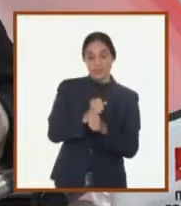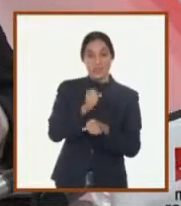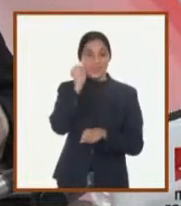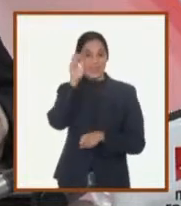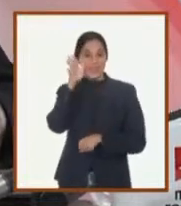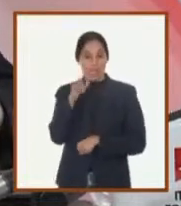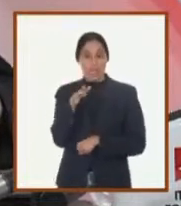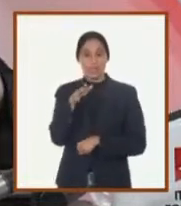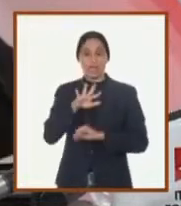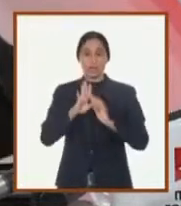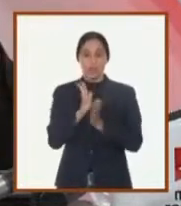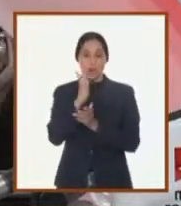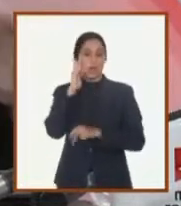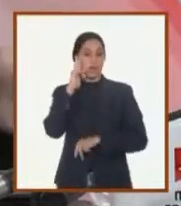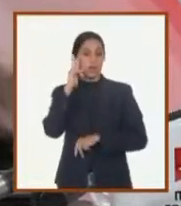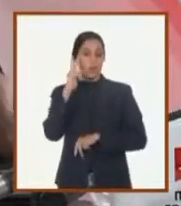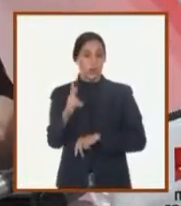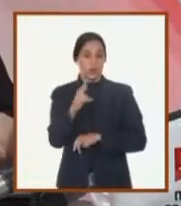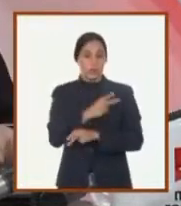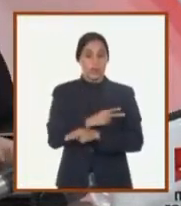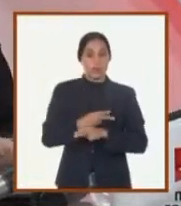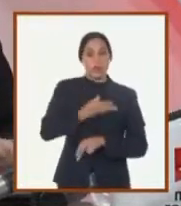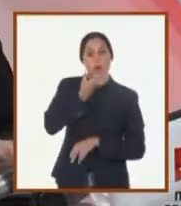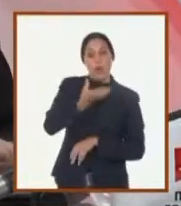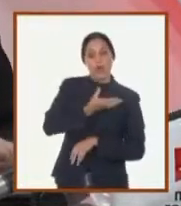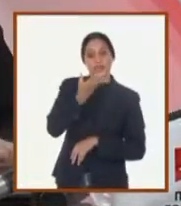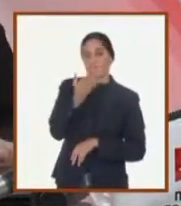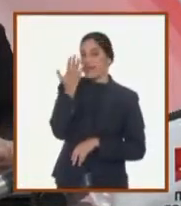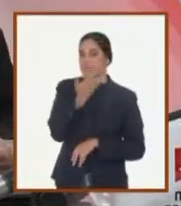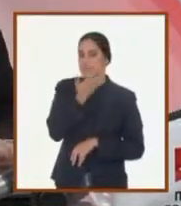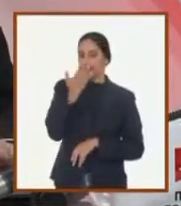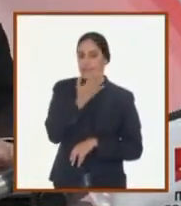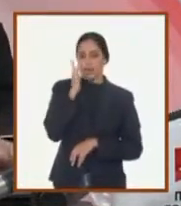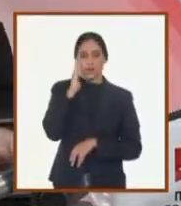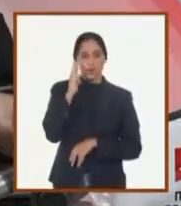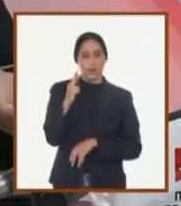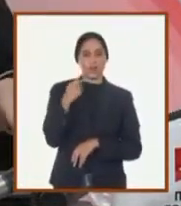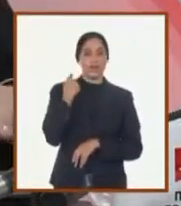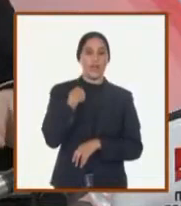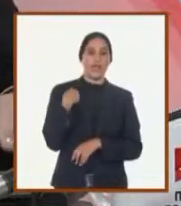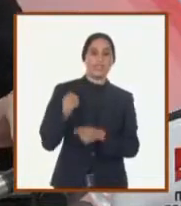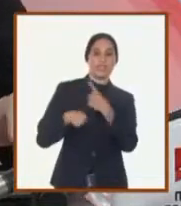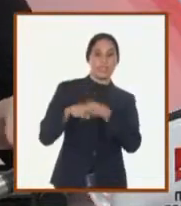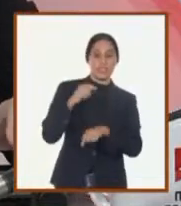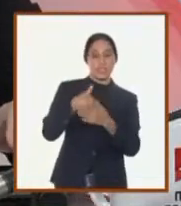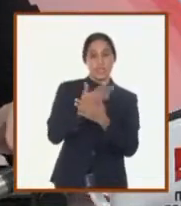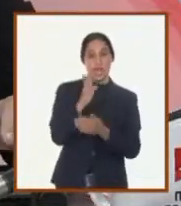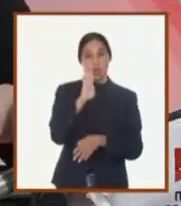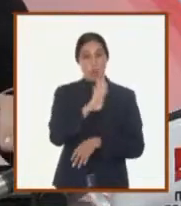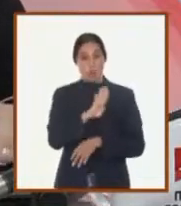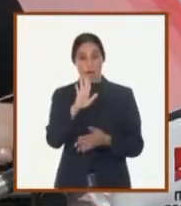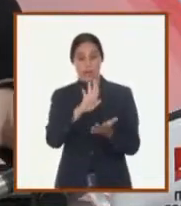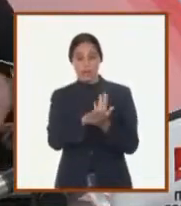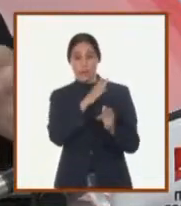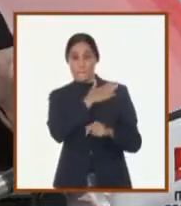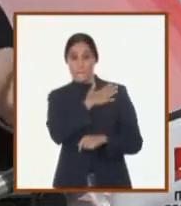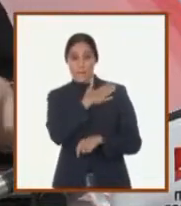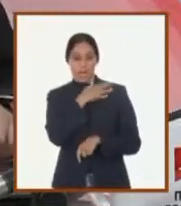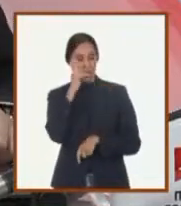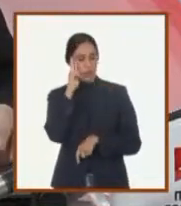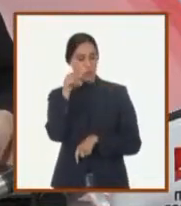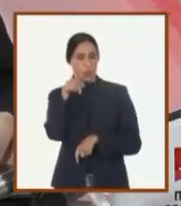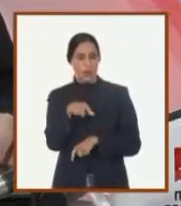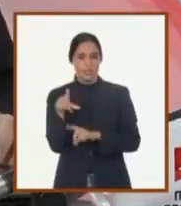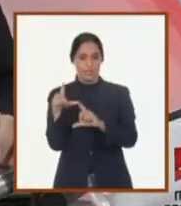entrañable que forma parte de esta historia una historia que fue homenajeada como se decía el pasado día 4 veíamos las imágenes quería recordarlo ahora no